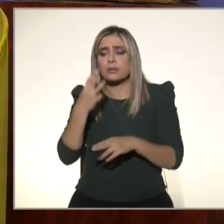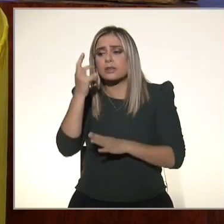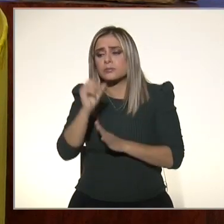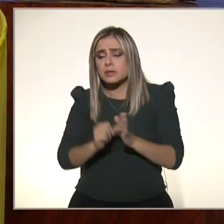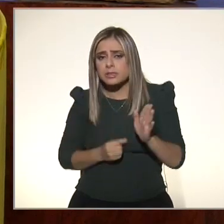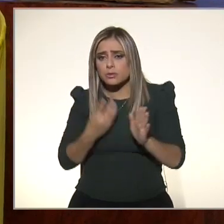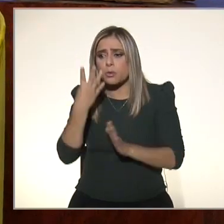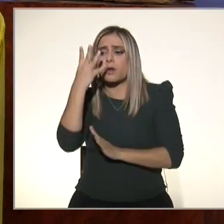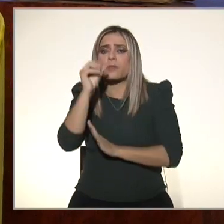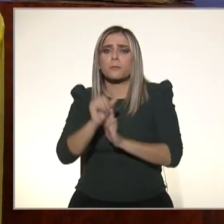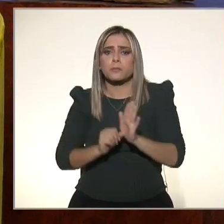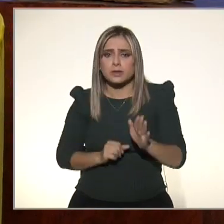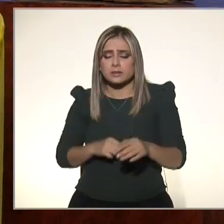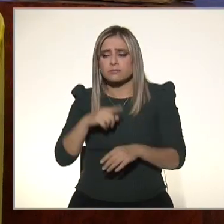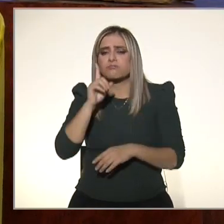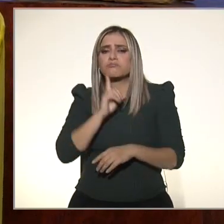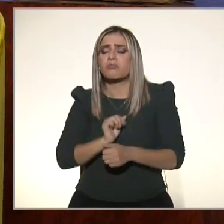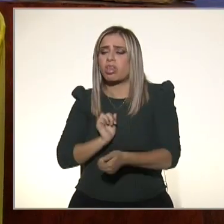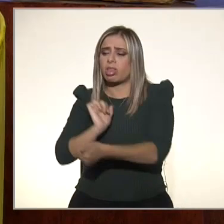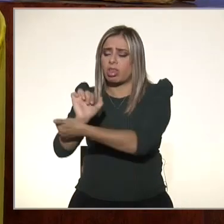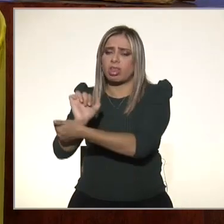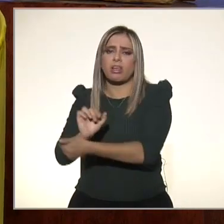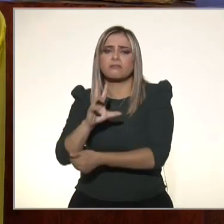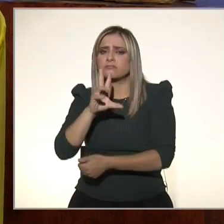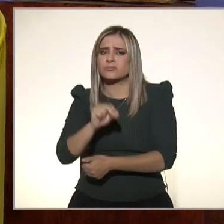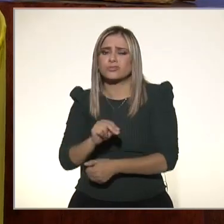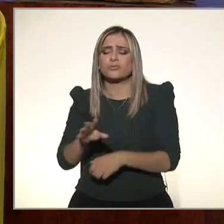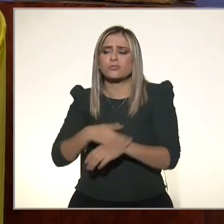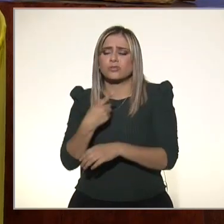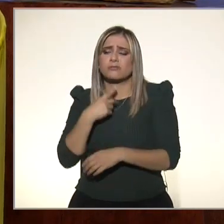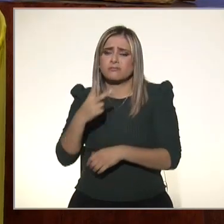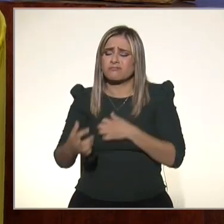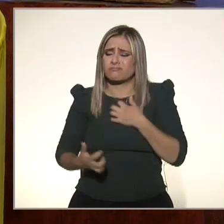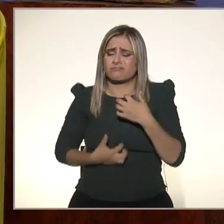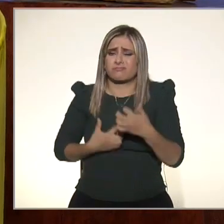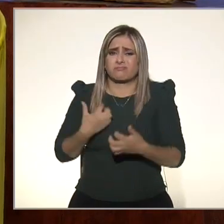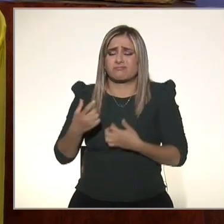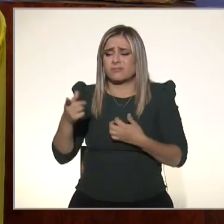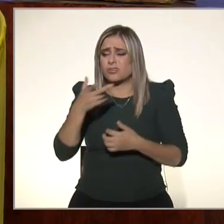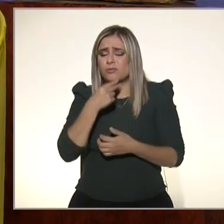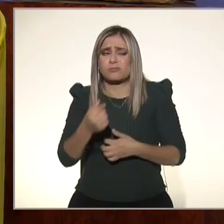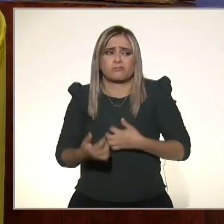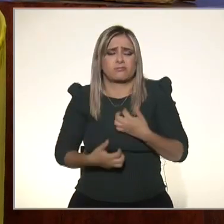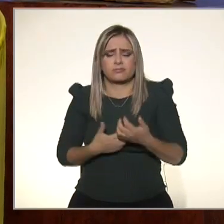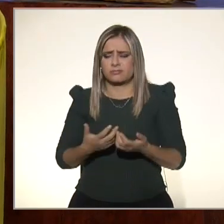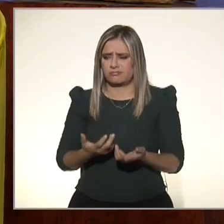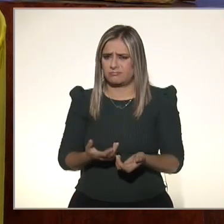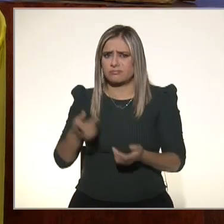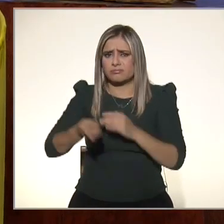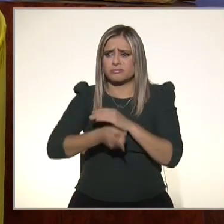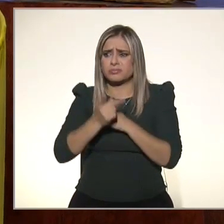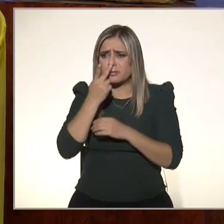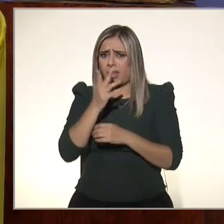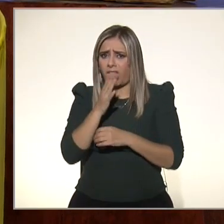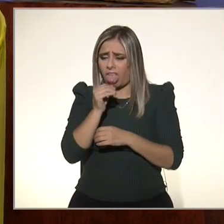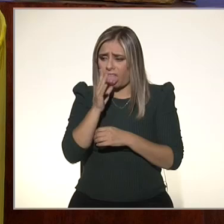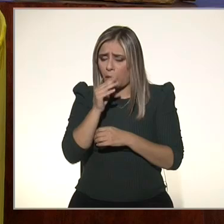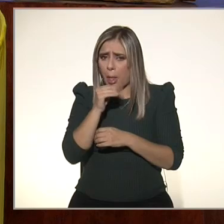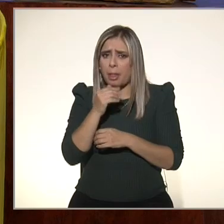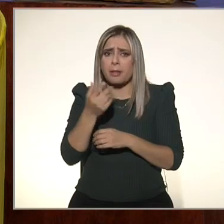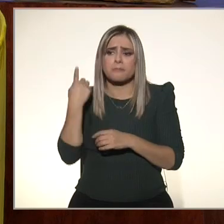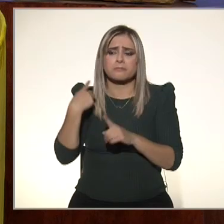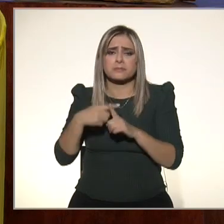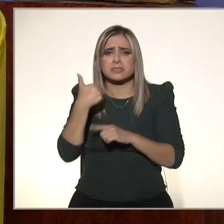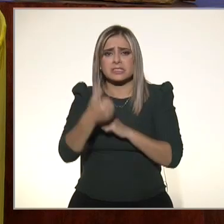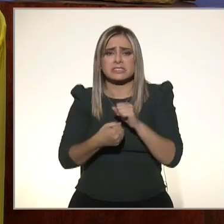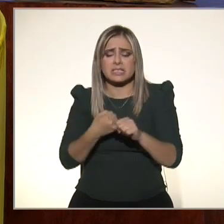La verdad, ella no lo busca debido a que le genera frustración al hombre, pues no tiene erecciones y esto lleva aproximadamente